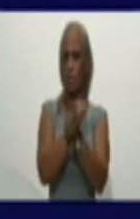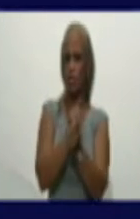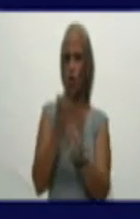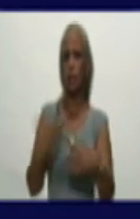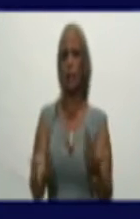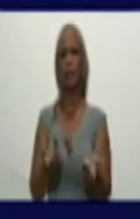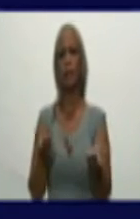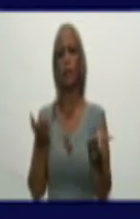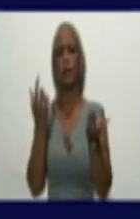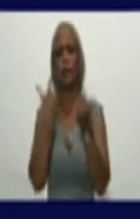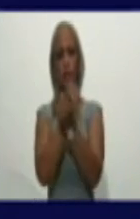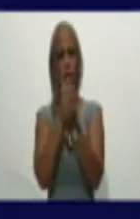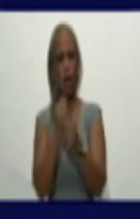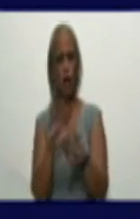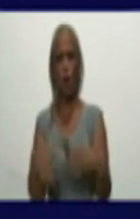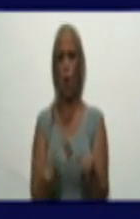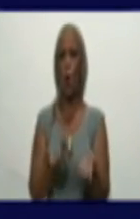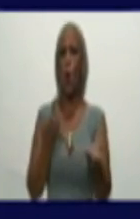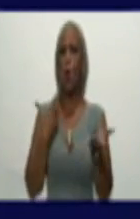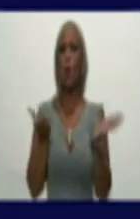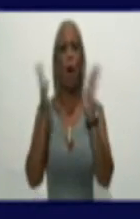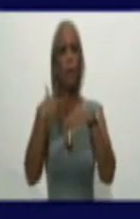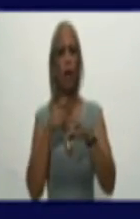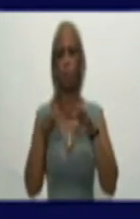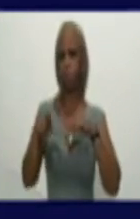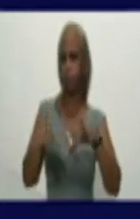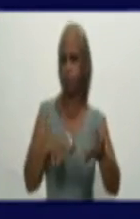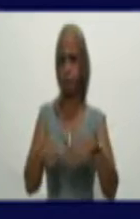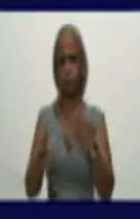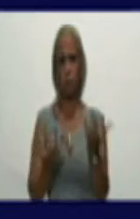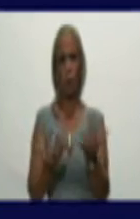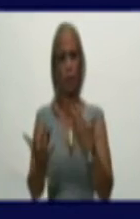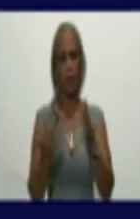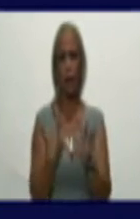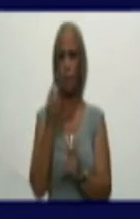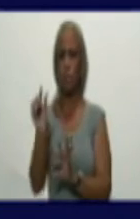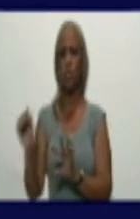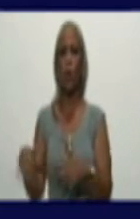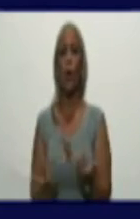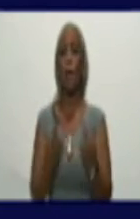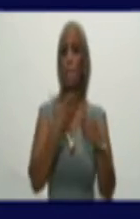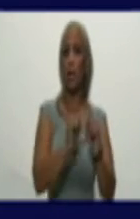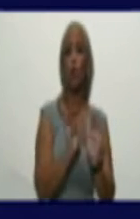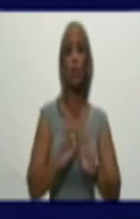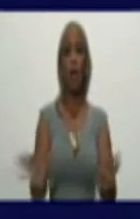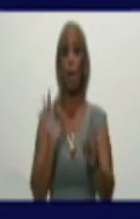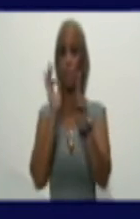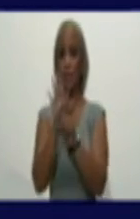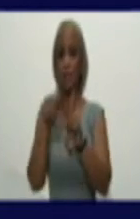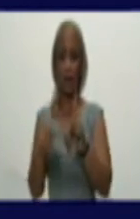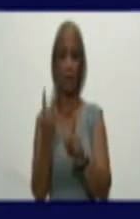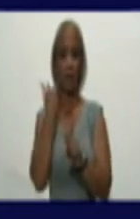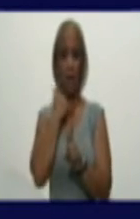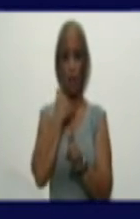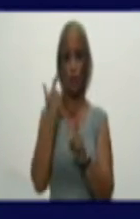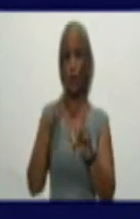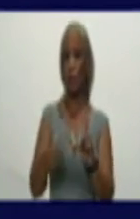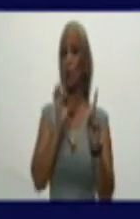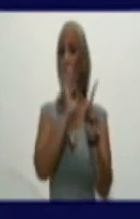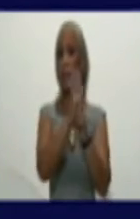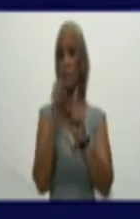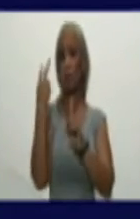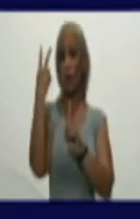se redujo prácticamente al mínimo la movilidad y la provincia logró realmente un control. Cuando comienza este año y comienza un segundo